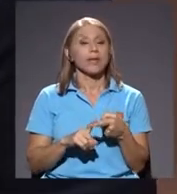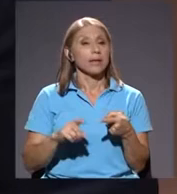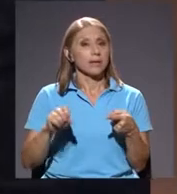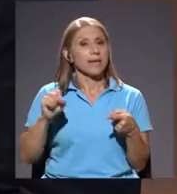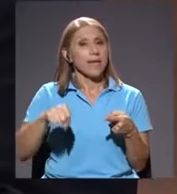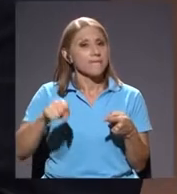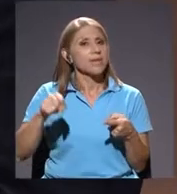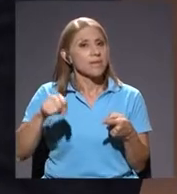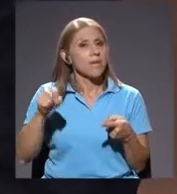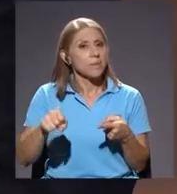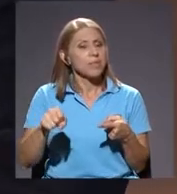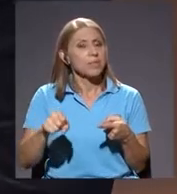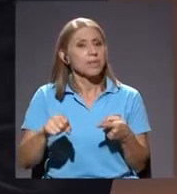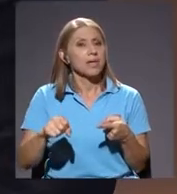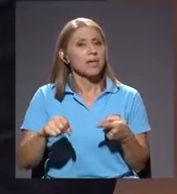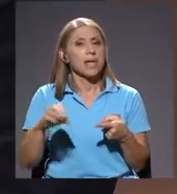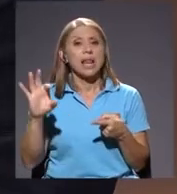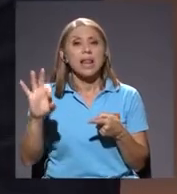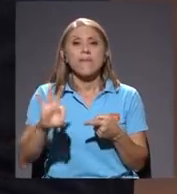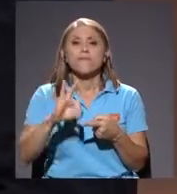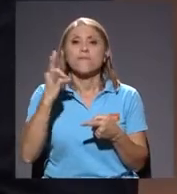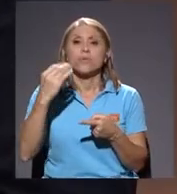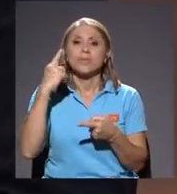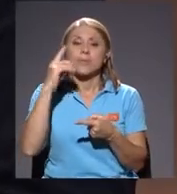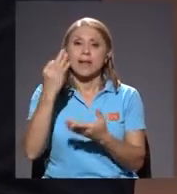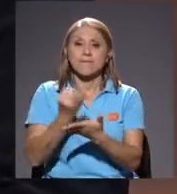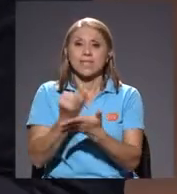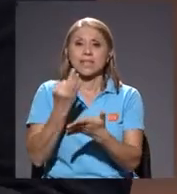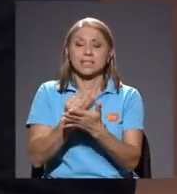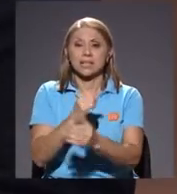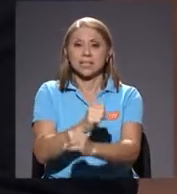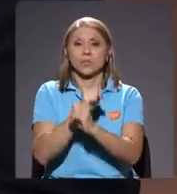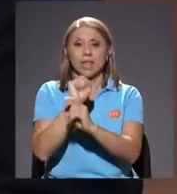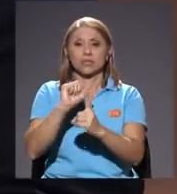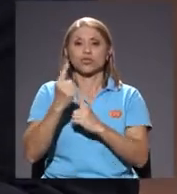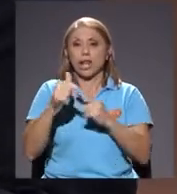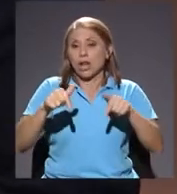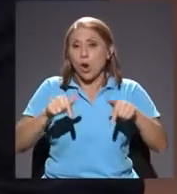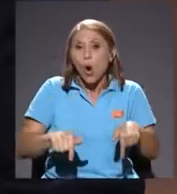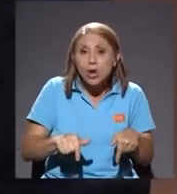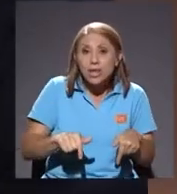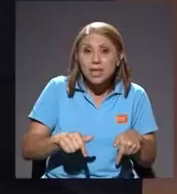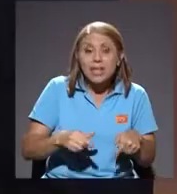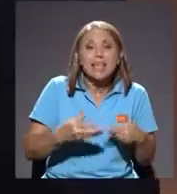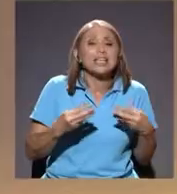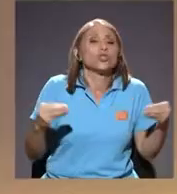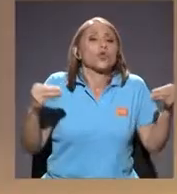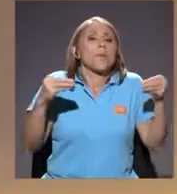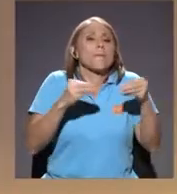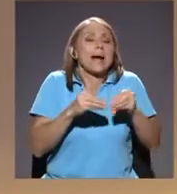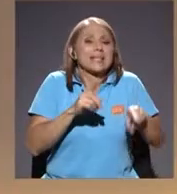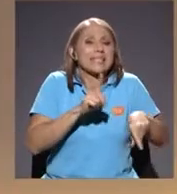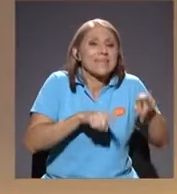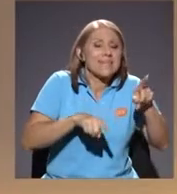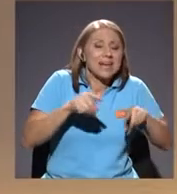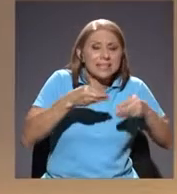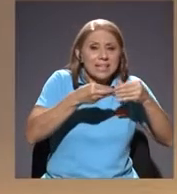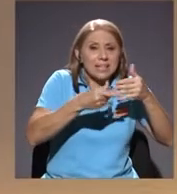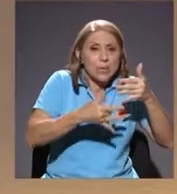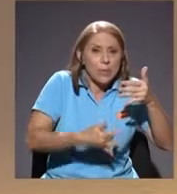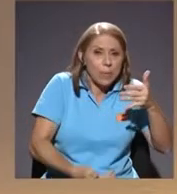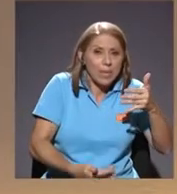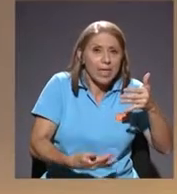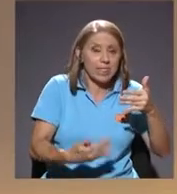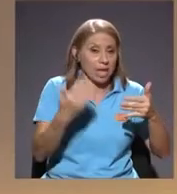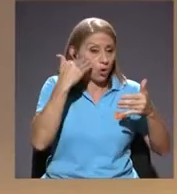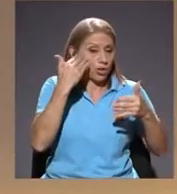fuentes de financiamiento de la seguridad social hoy son más diversas de lo que históricamente se conoce de dónde van